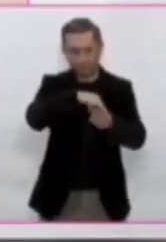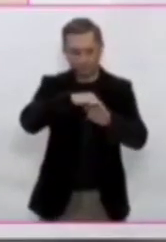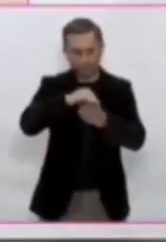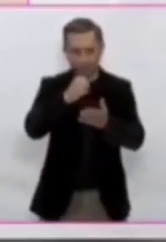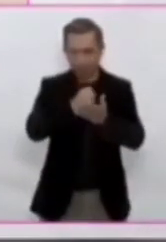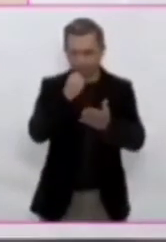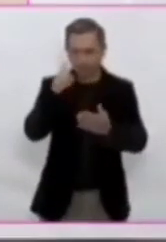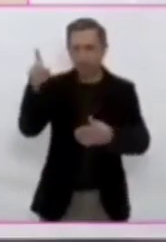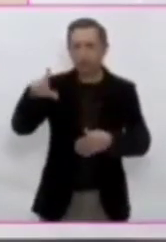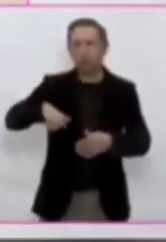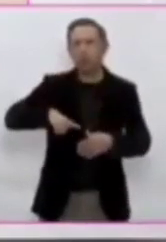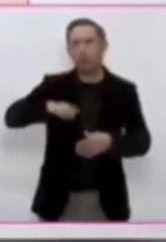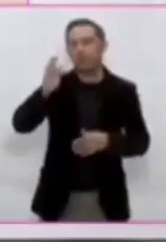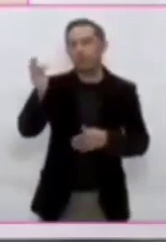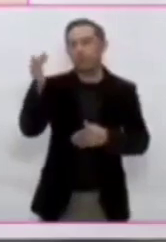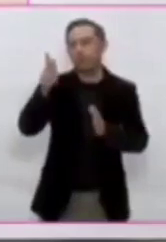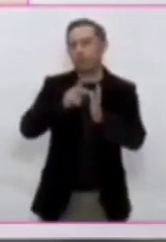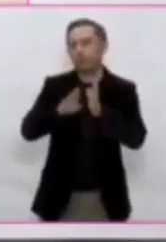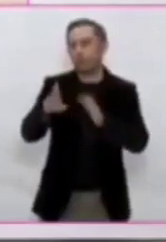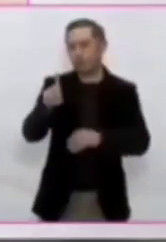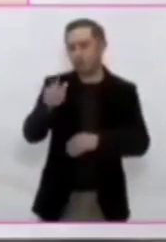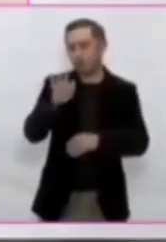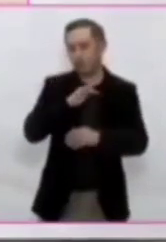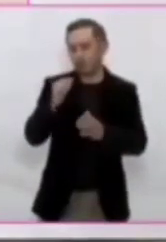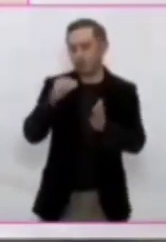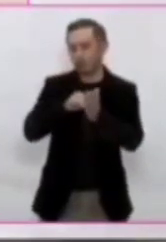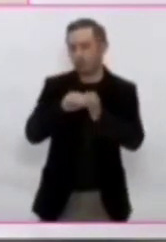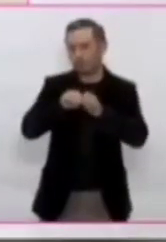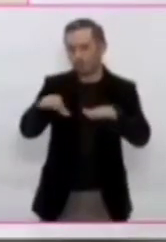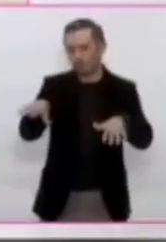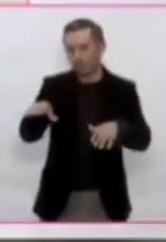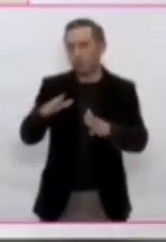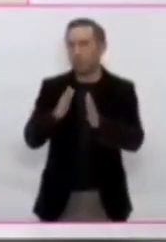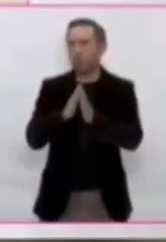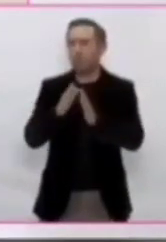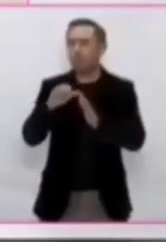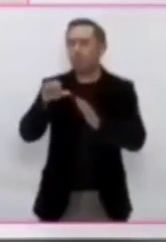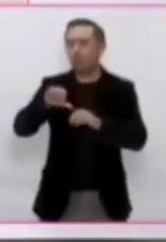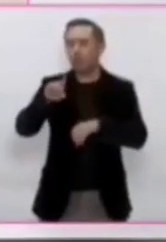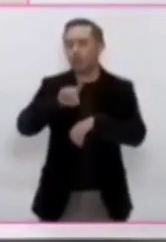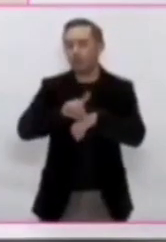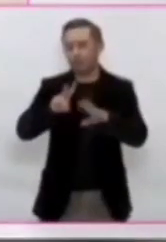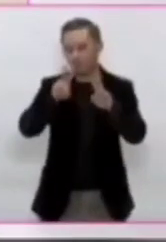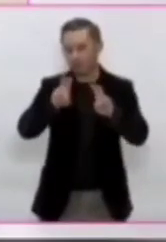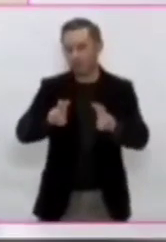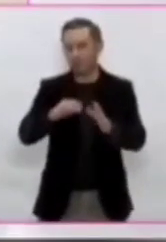la Federación. Y le pido, finalmente, secretario, que continúe con el siguiente punto.